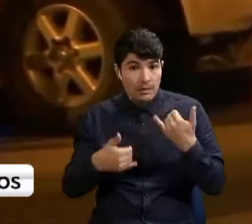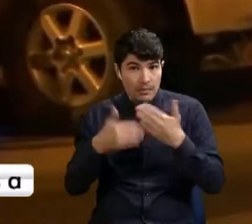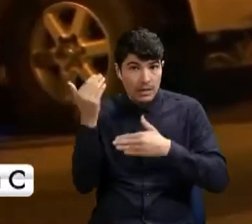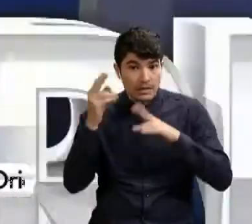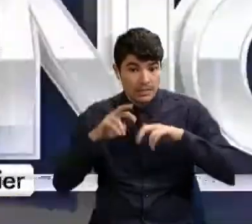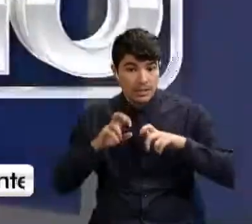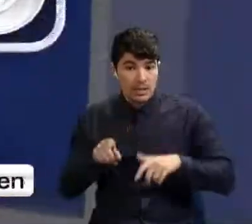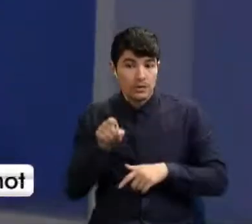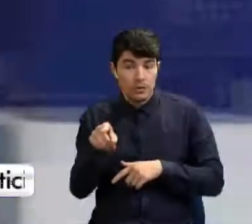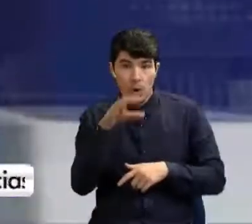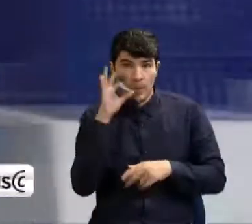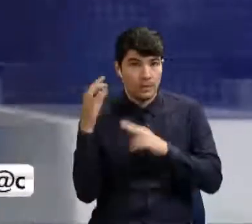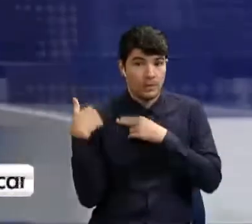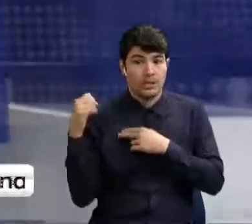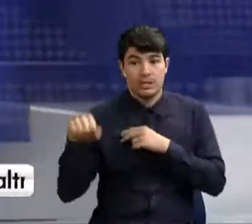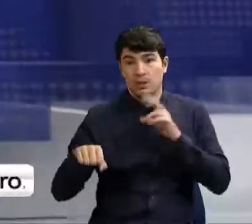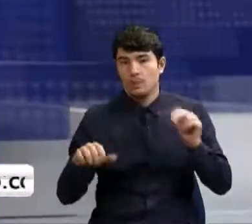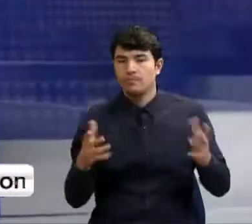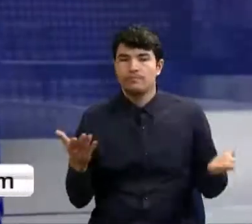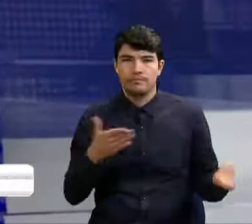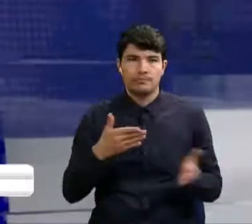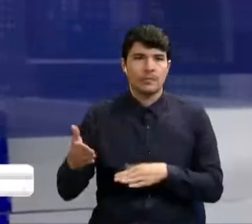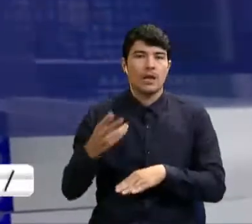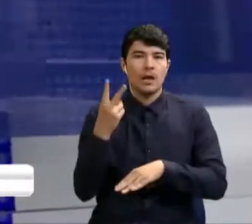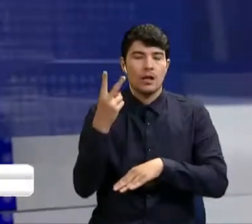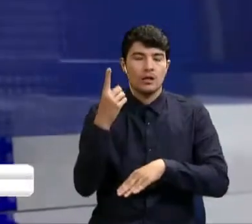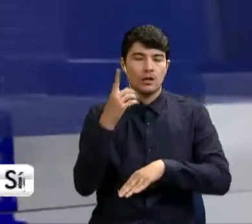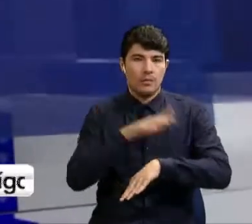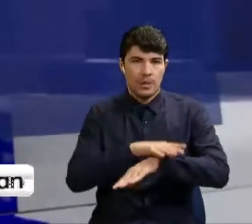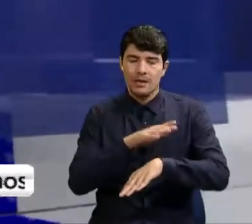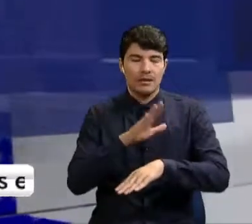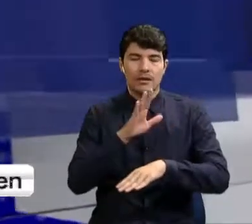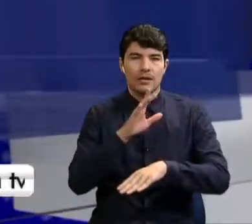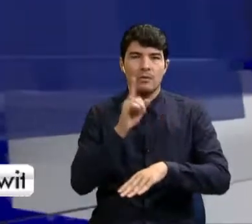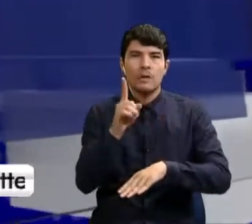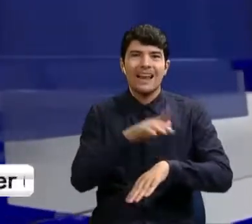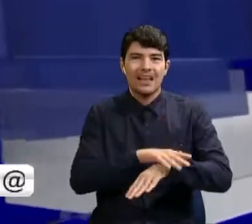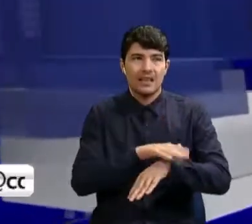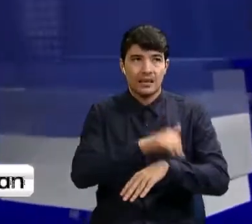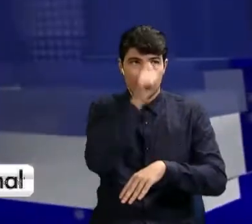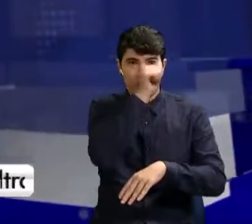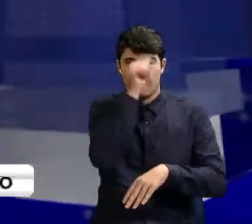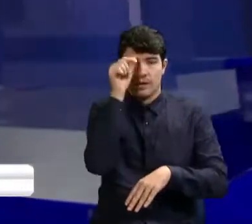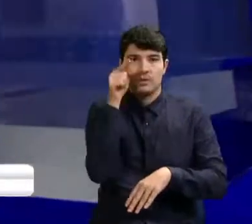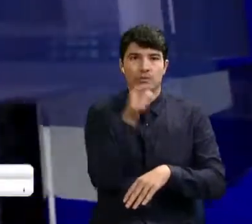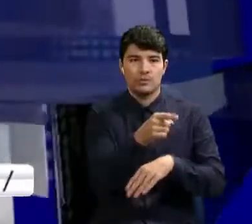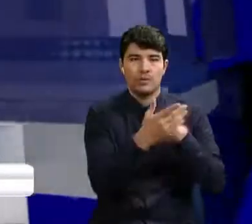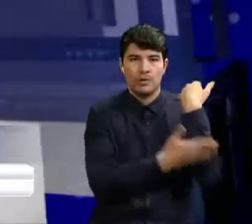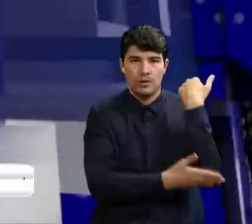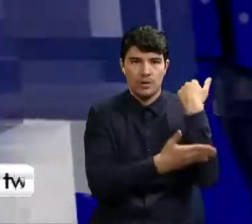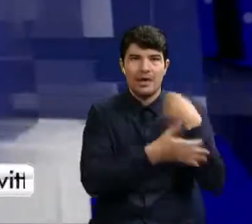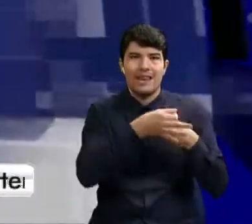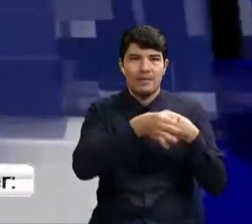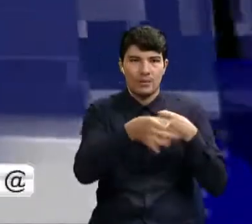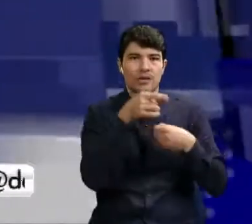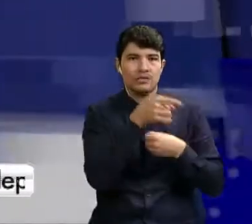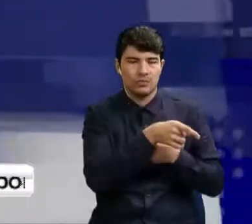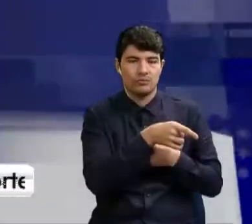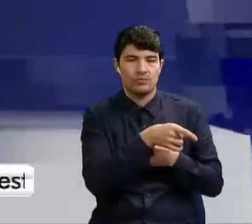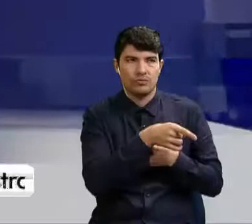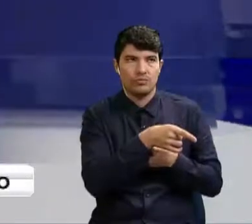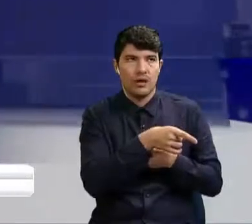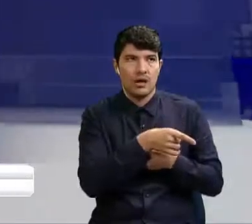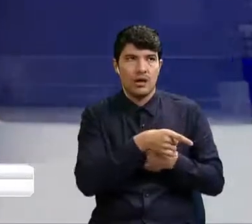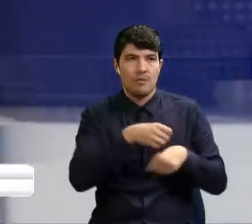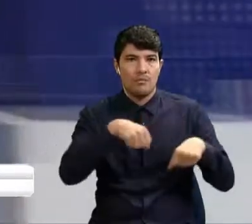pertinentes domingo una de la tarde accidente de tránsito metros adelante del municipio de lebrija motociclista impacta contra